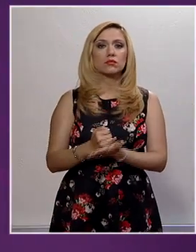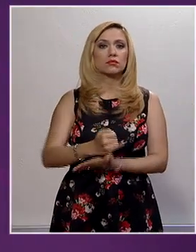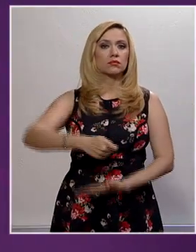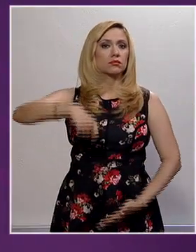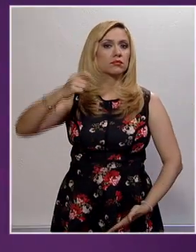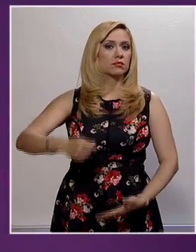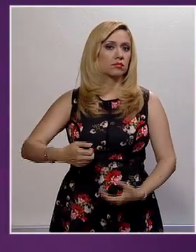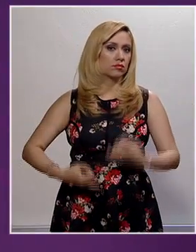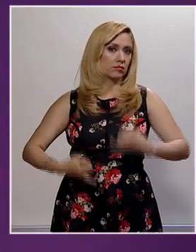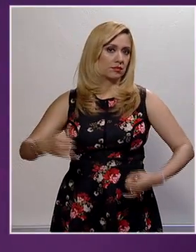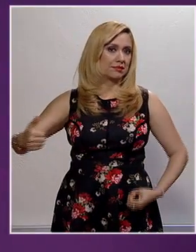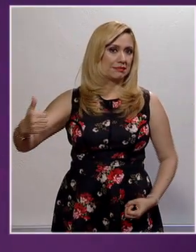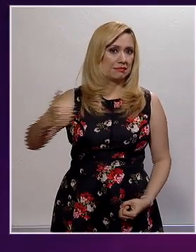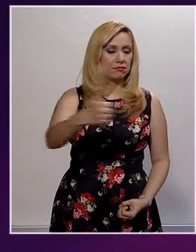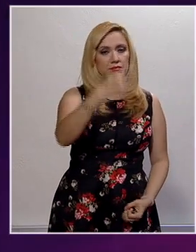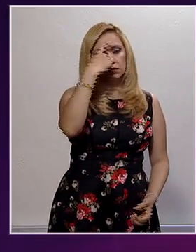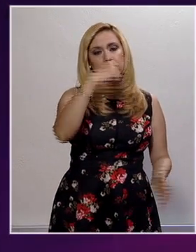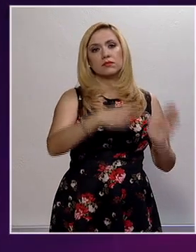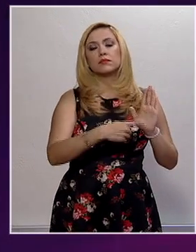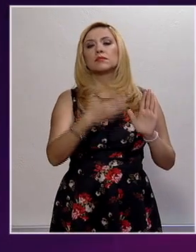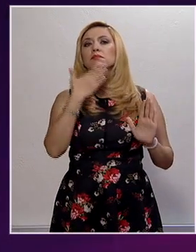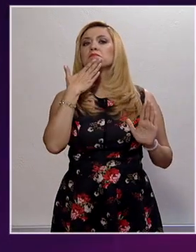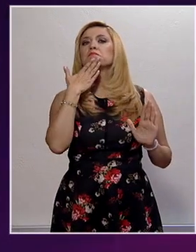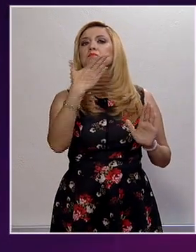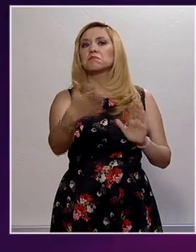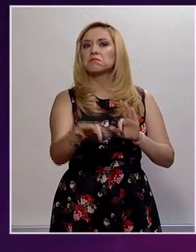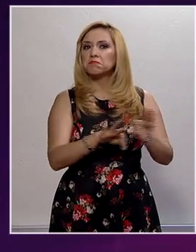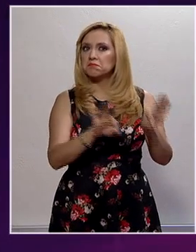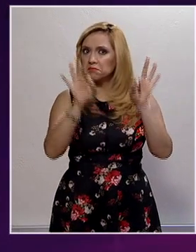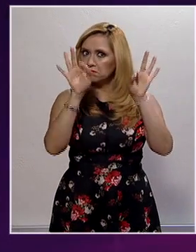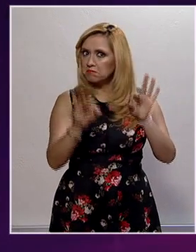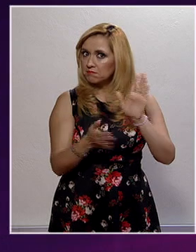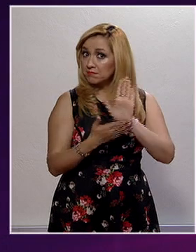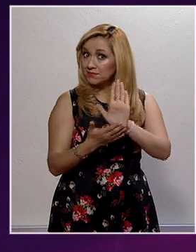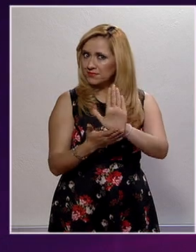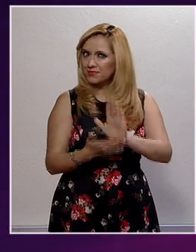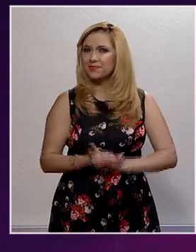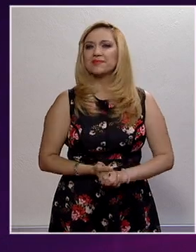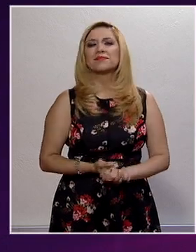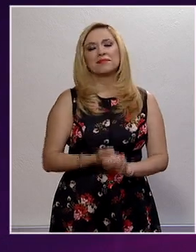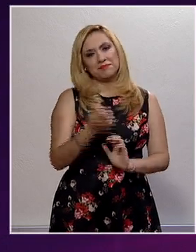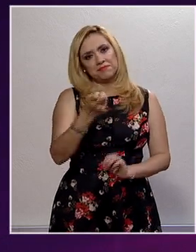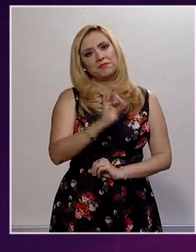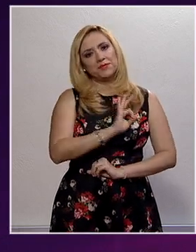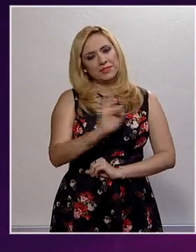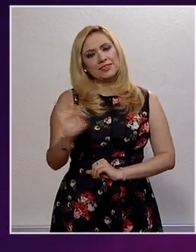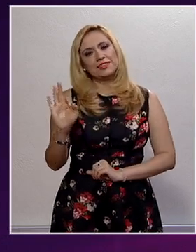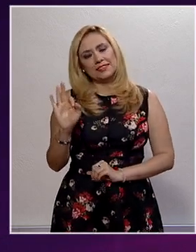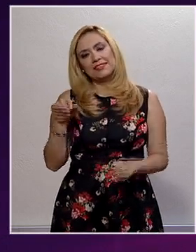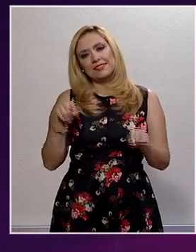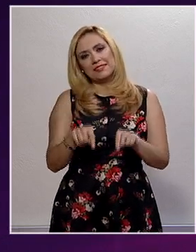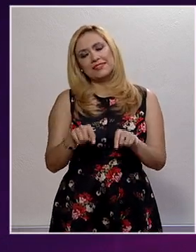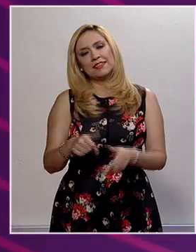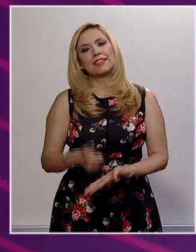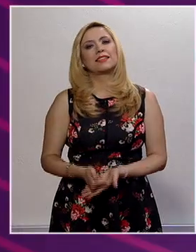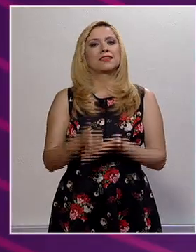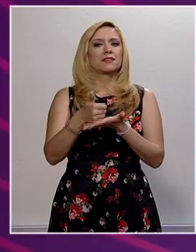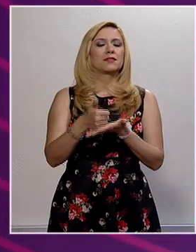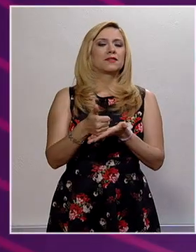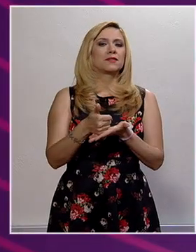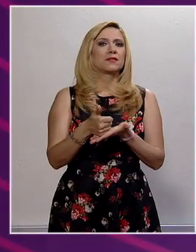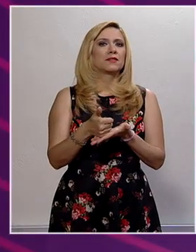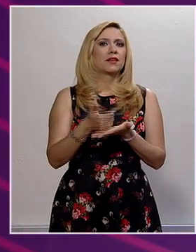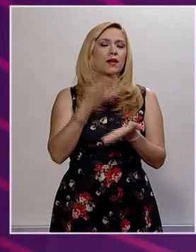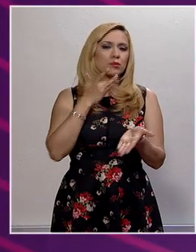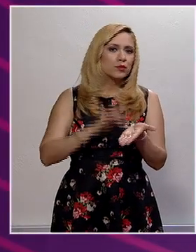de la justicia para destacar las buenas prácticas, ¿no? Entonces también ese puede ser pues, una referencia,